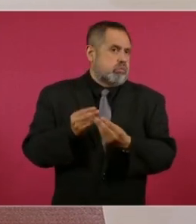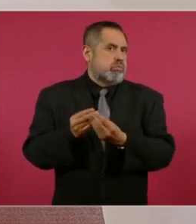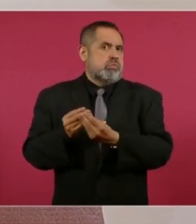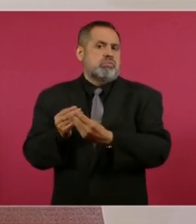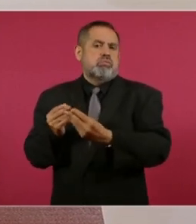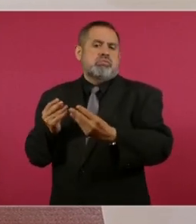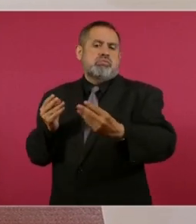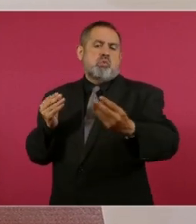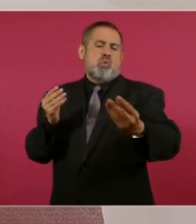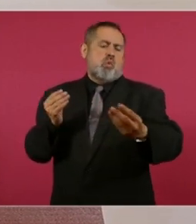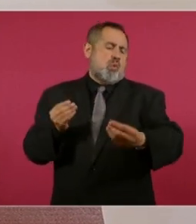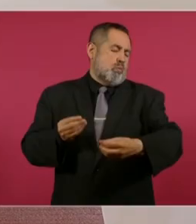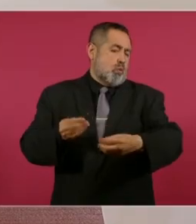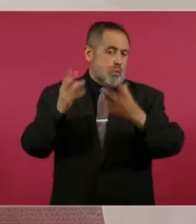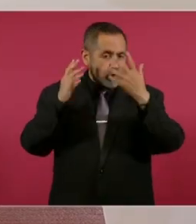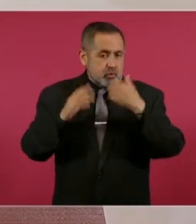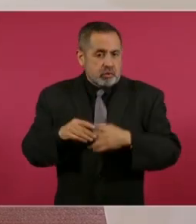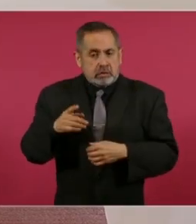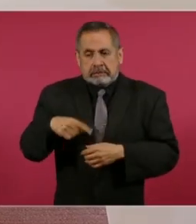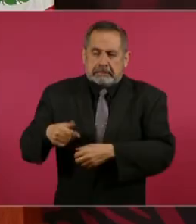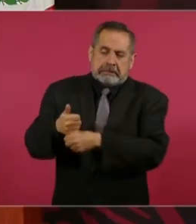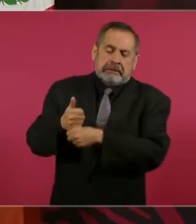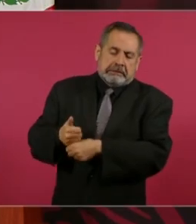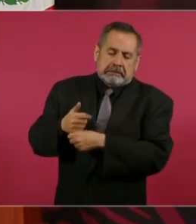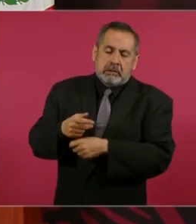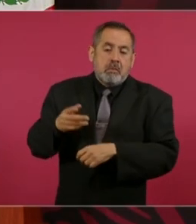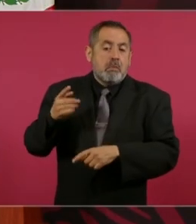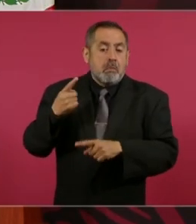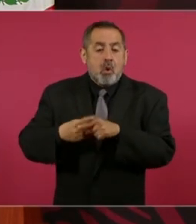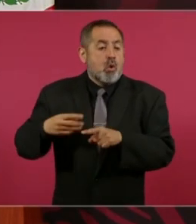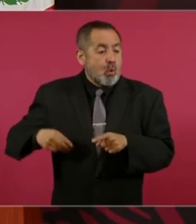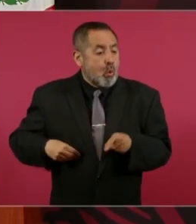hay muchísimos damnificados